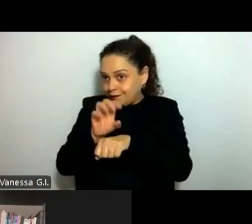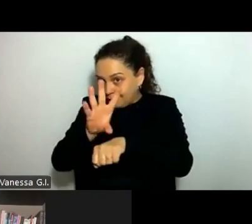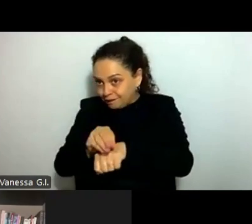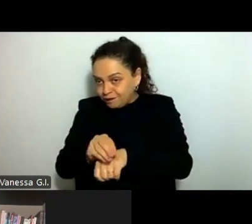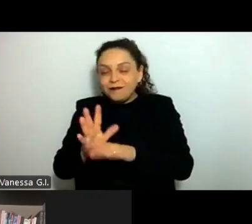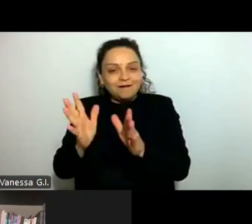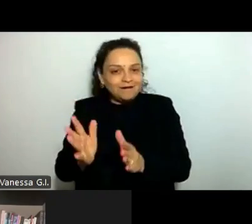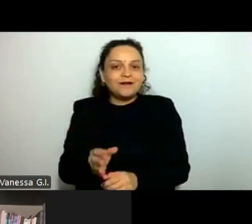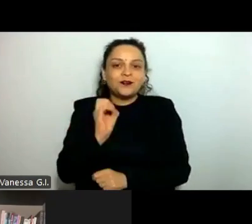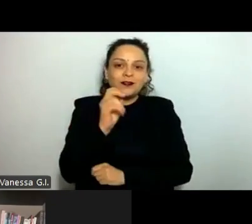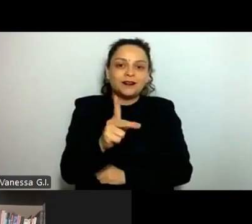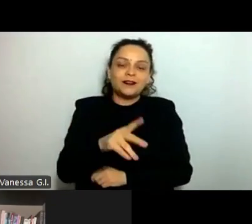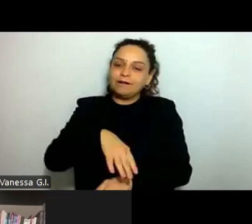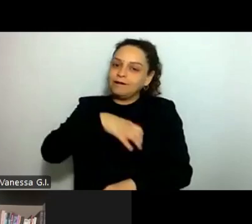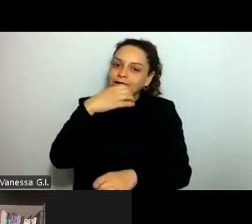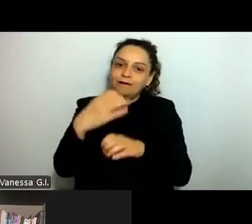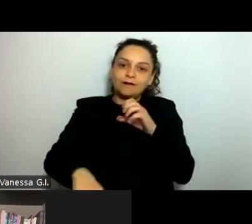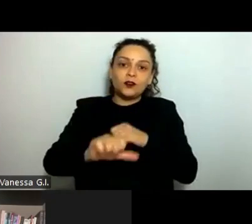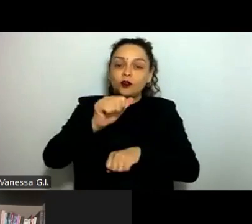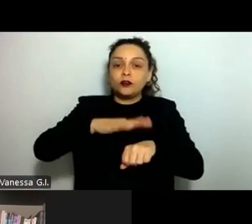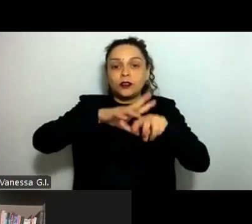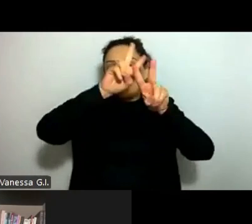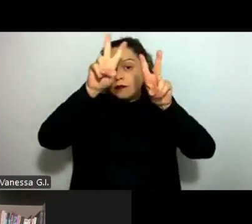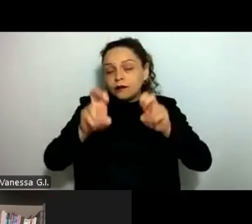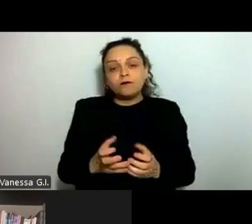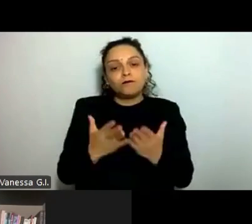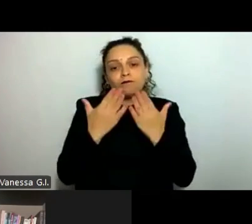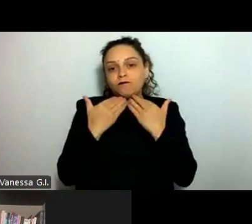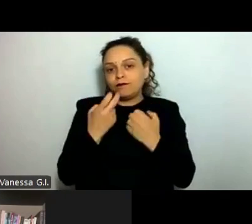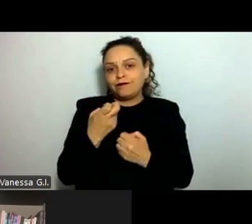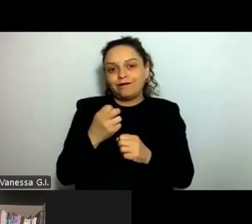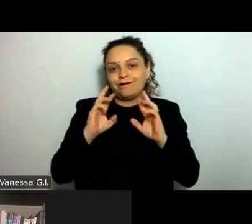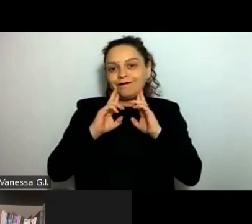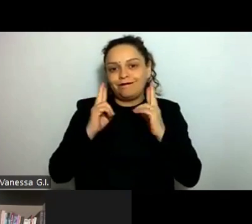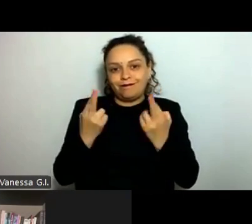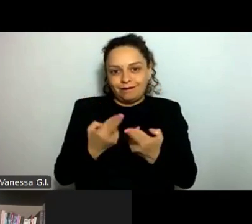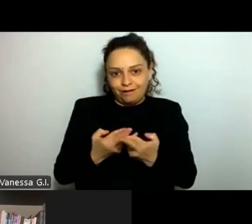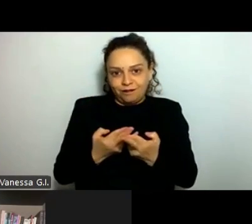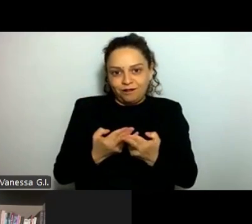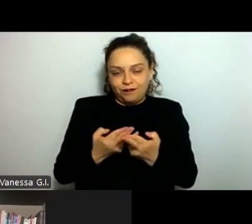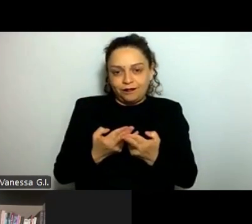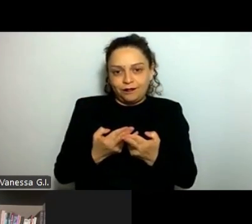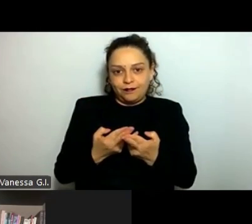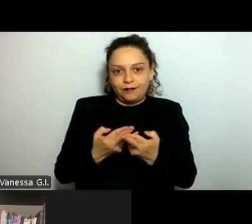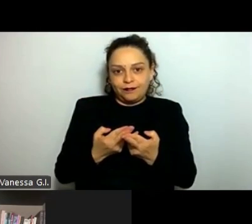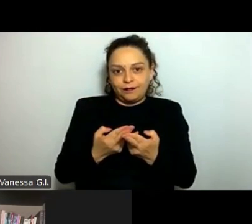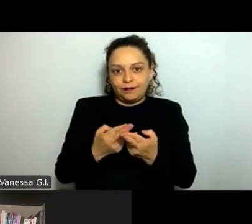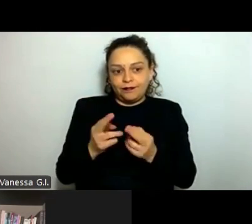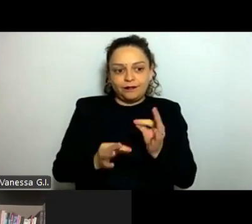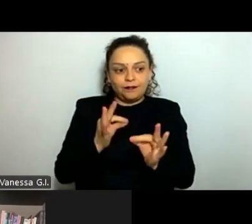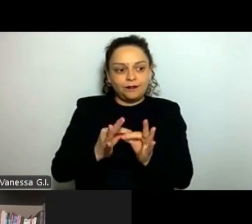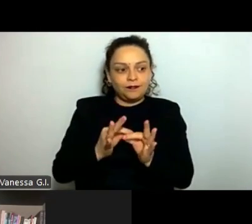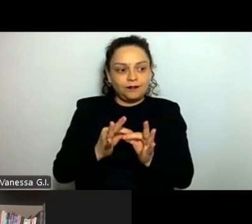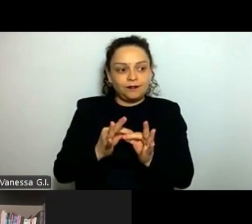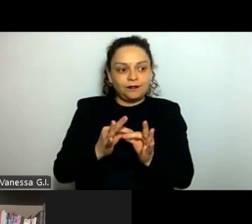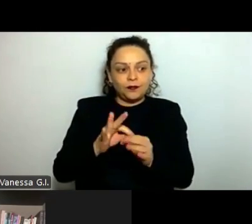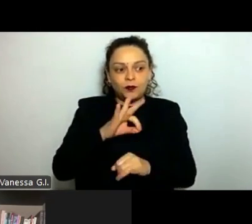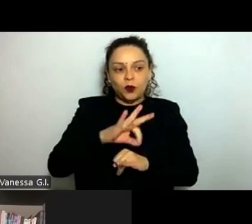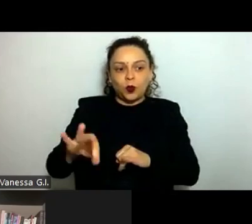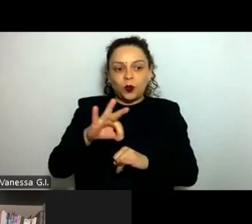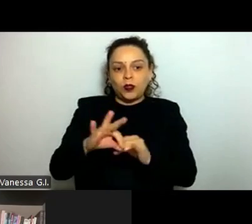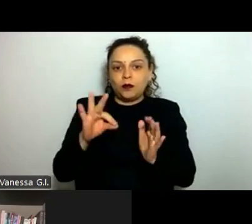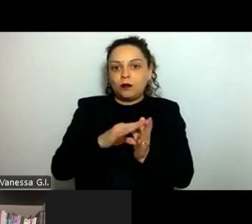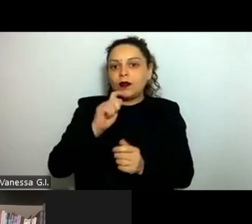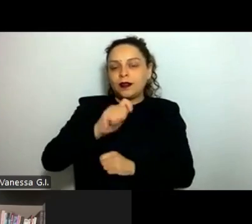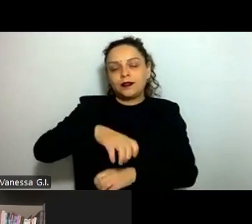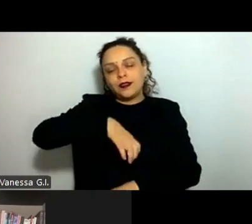tomando en consideración que no existen más asuntos que tratar a la presente sesión y en consecuencia procederemos ya prácticamente al último punto, que es la